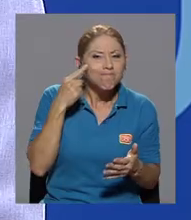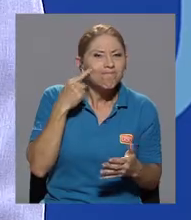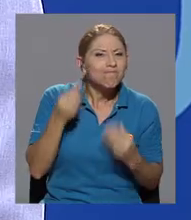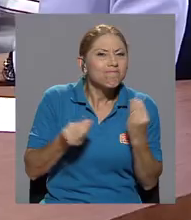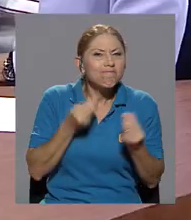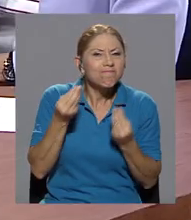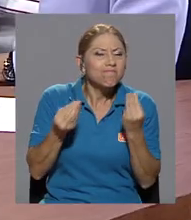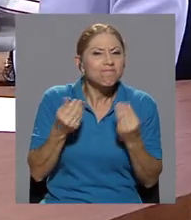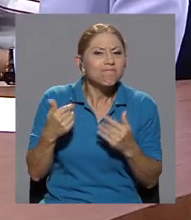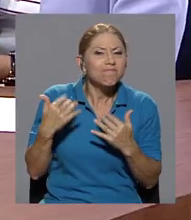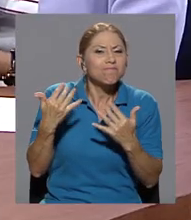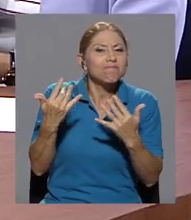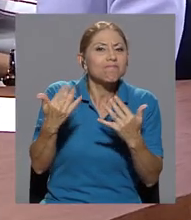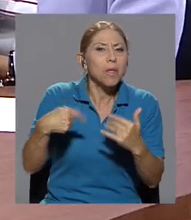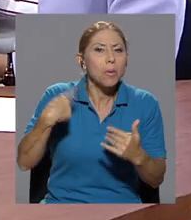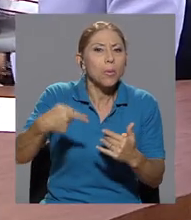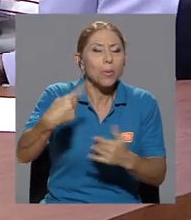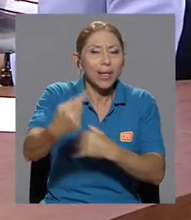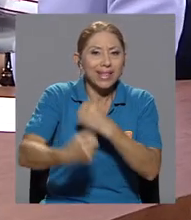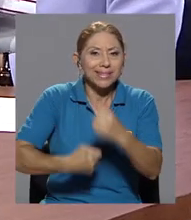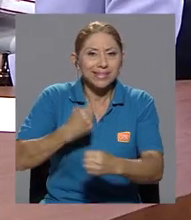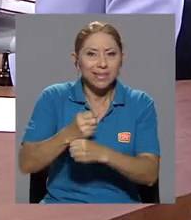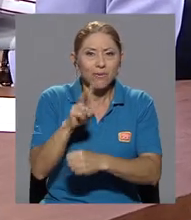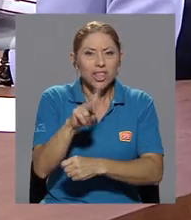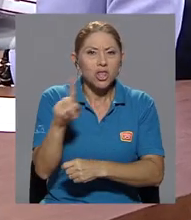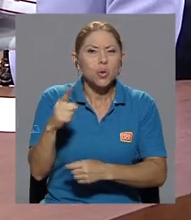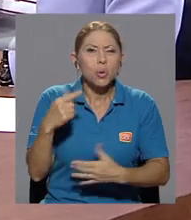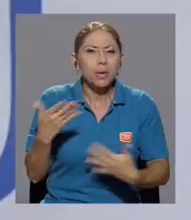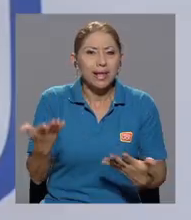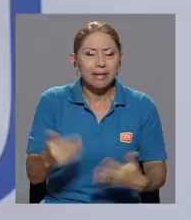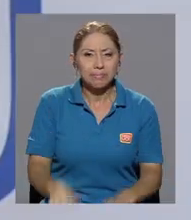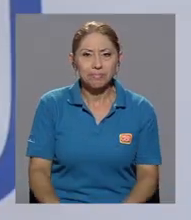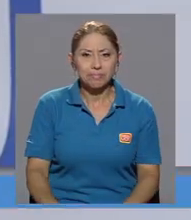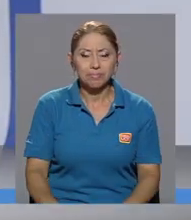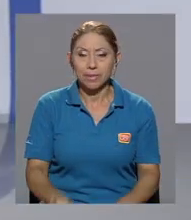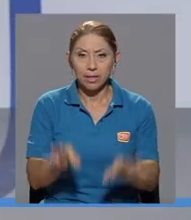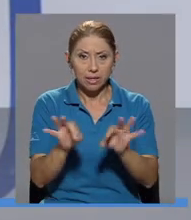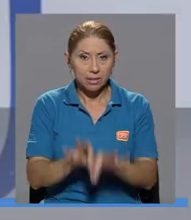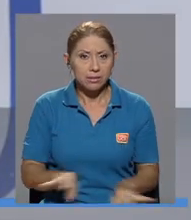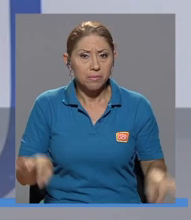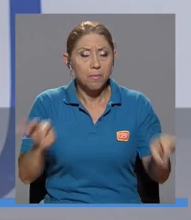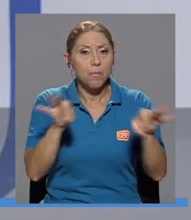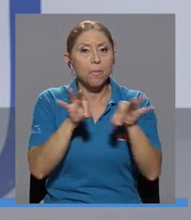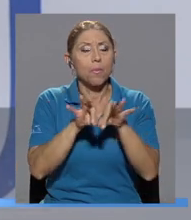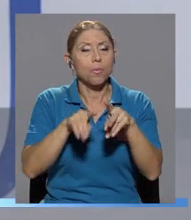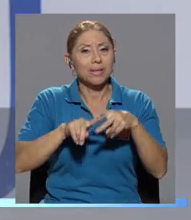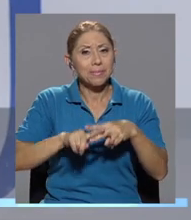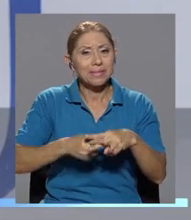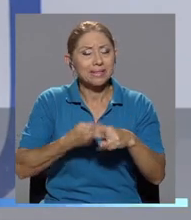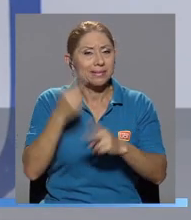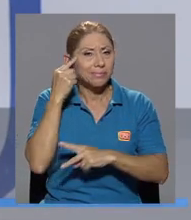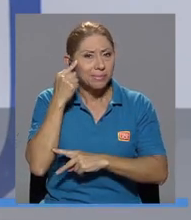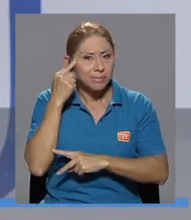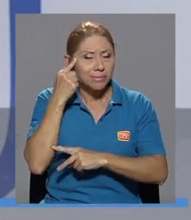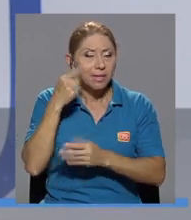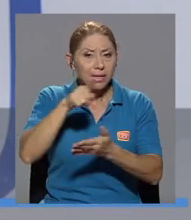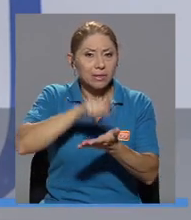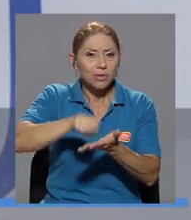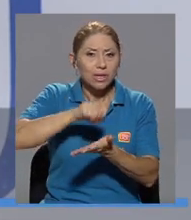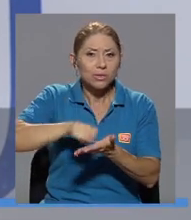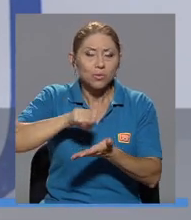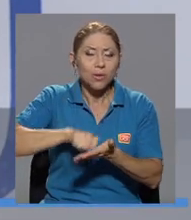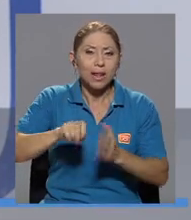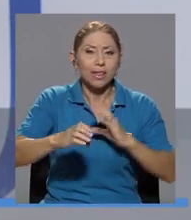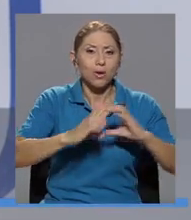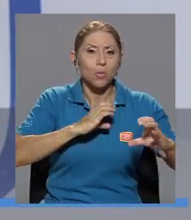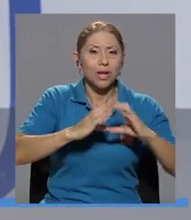escuela de ciencias de la comunicación ahora en el siglo 21 precisamente es importante empezar a pensar en una escuela de comunicación y en una